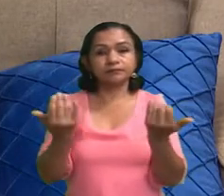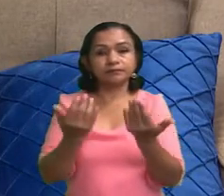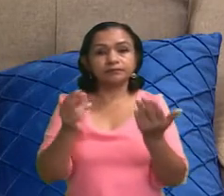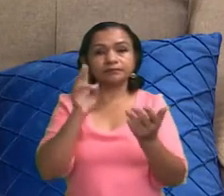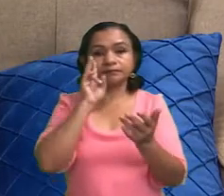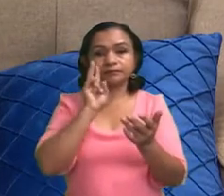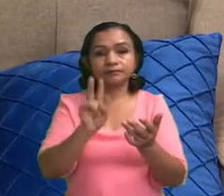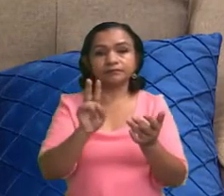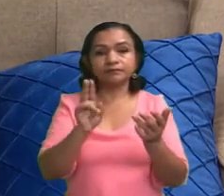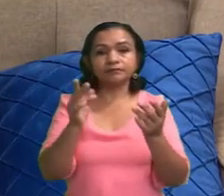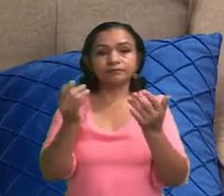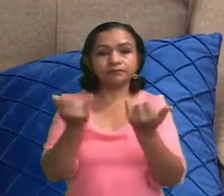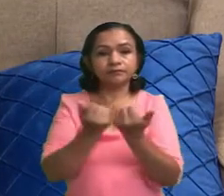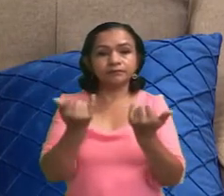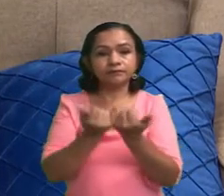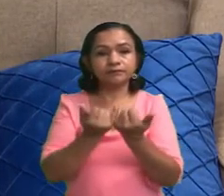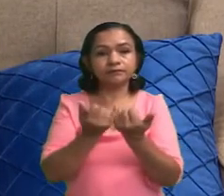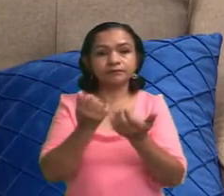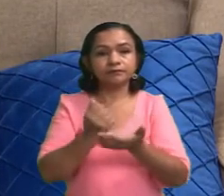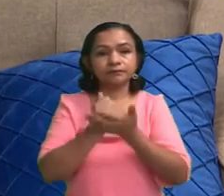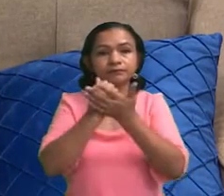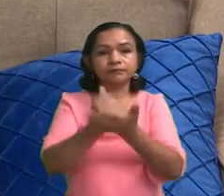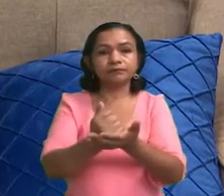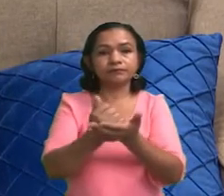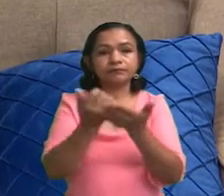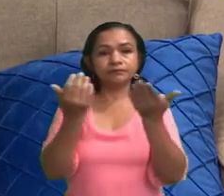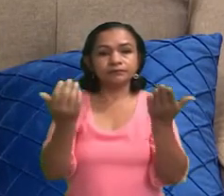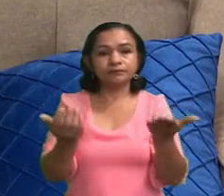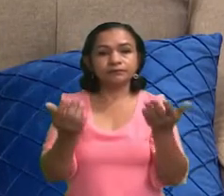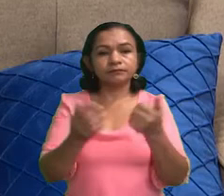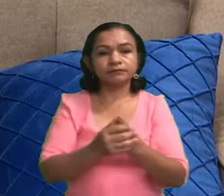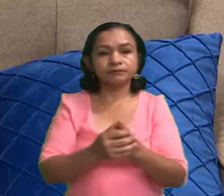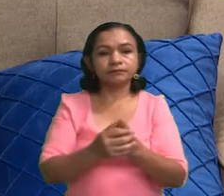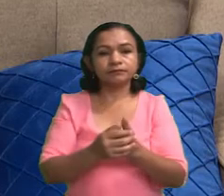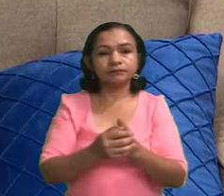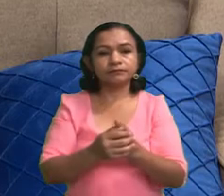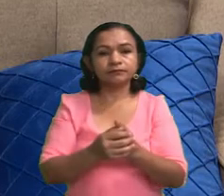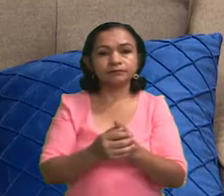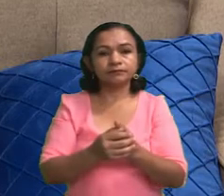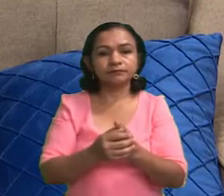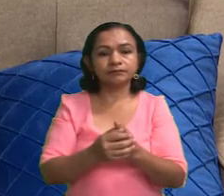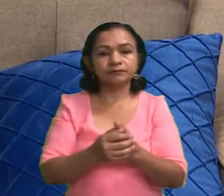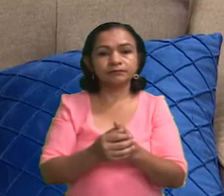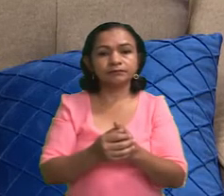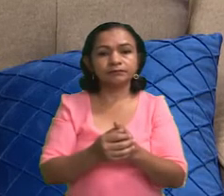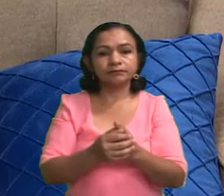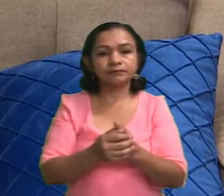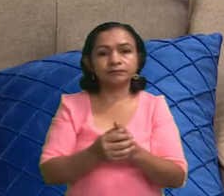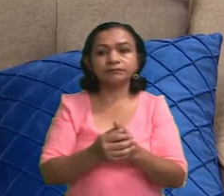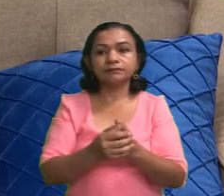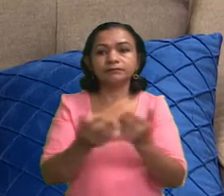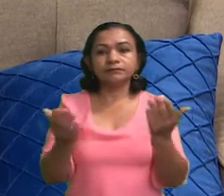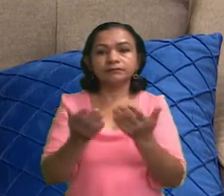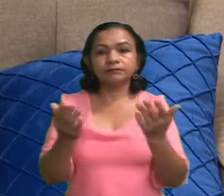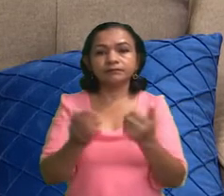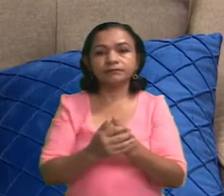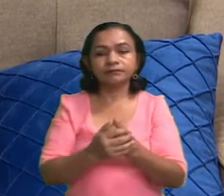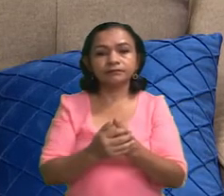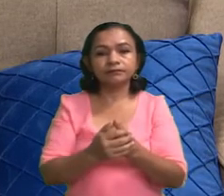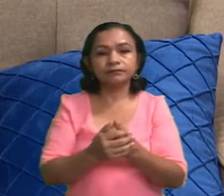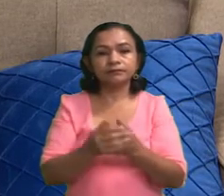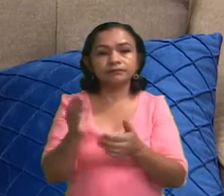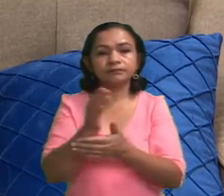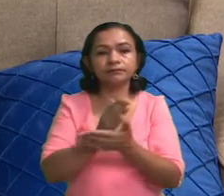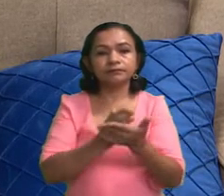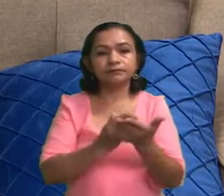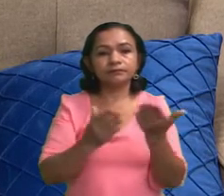está precisamente, si nos ayudan con el retorno. Gracias. Pues precisamente hay algo aún